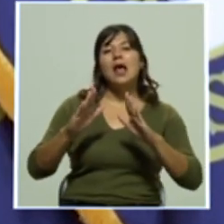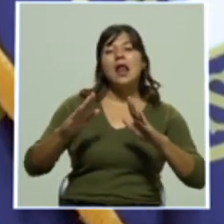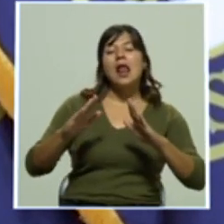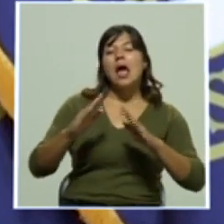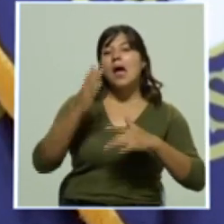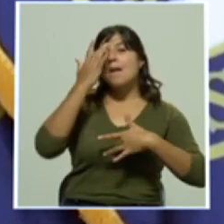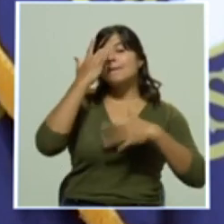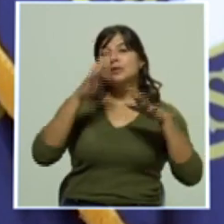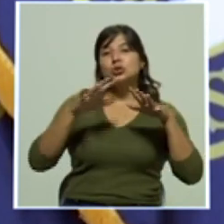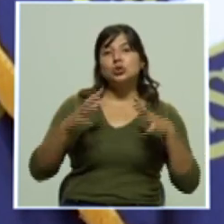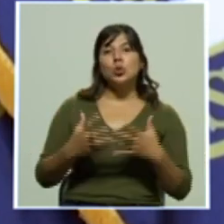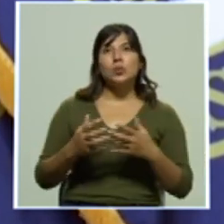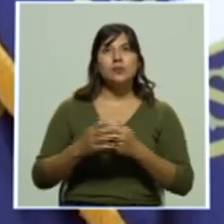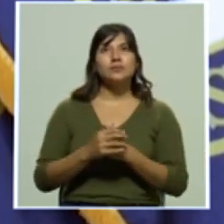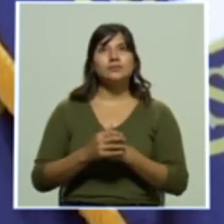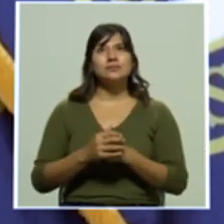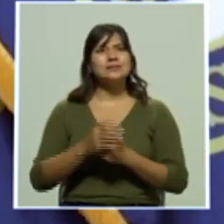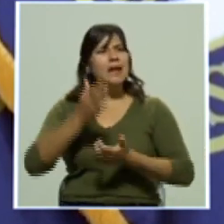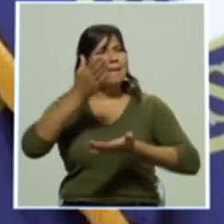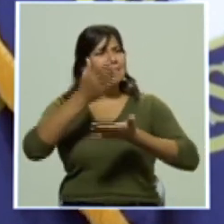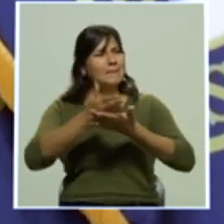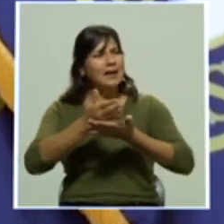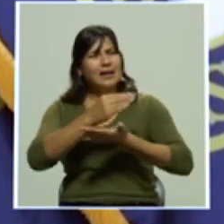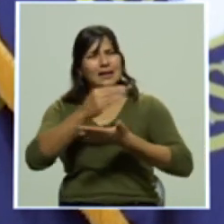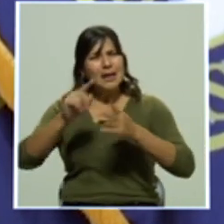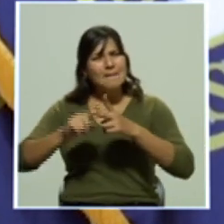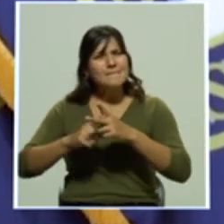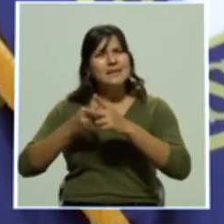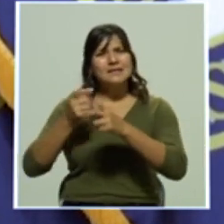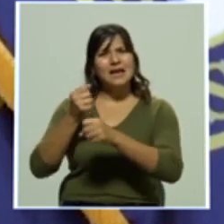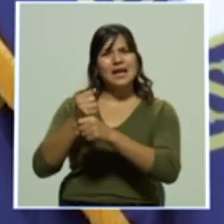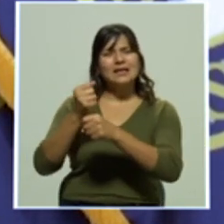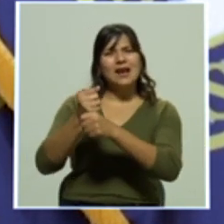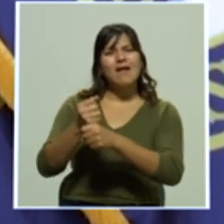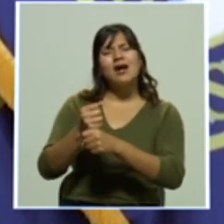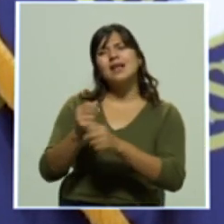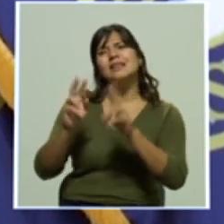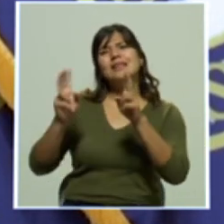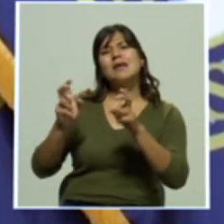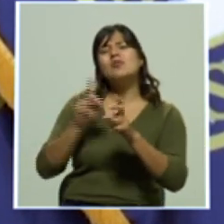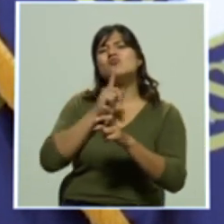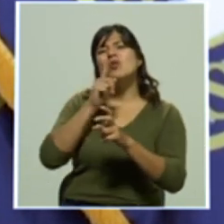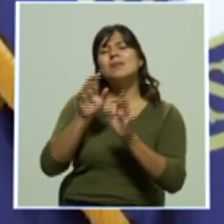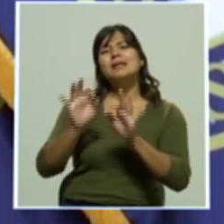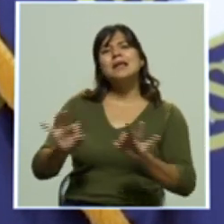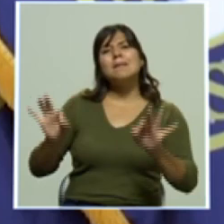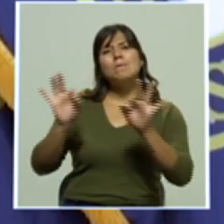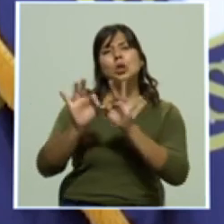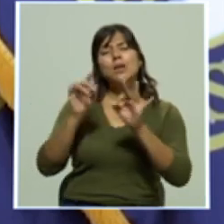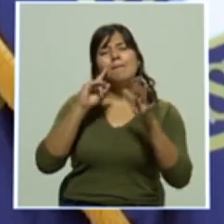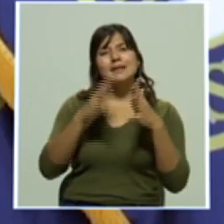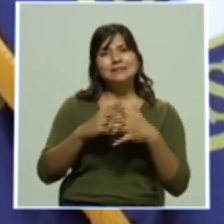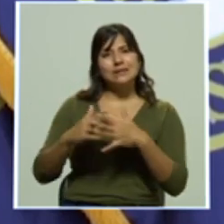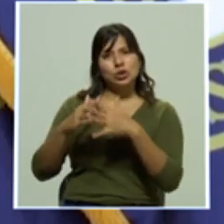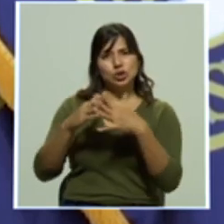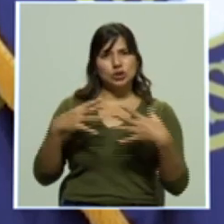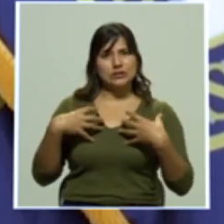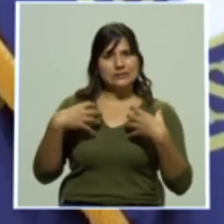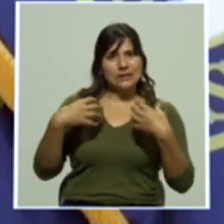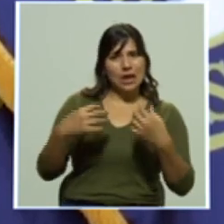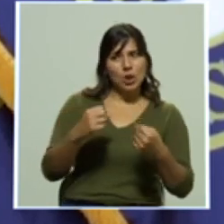Entonces detengan el circo y pónganse a trabajar en lo que realmente les interesa a los estadounidenses, su salud y su seguridad económica.